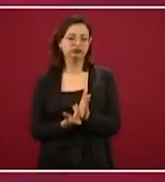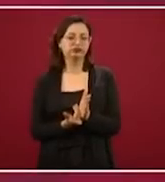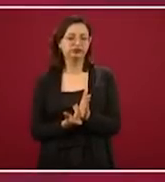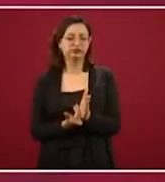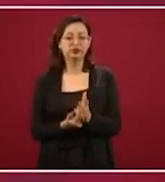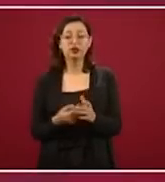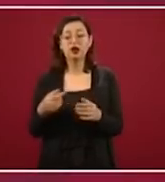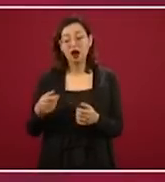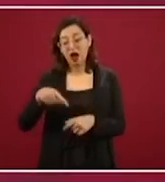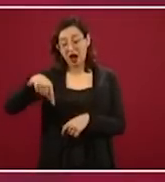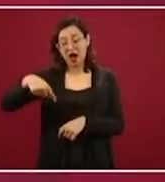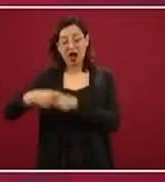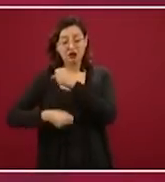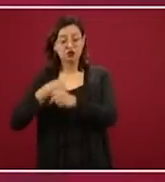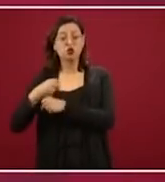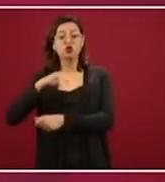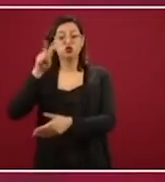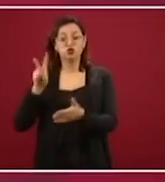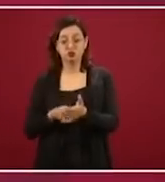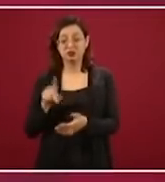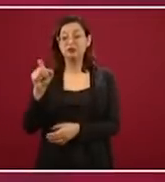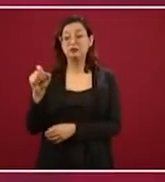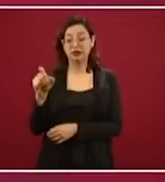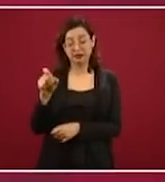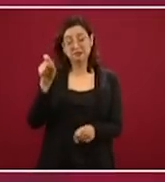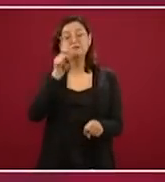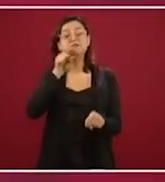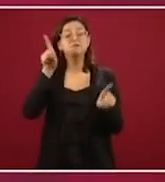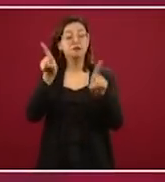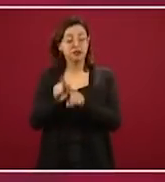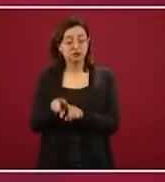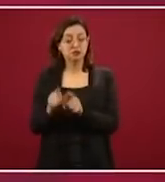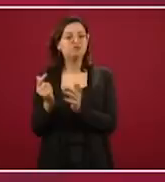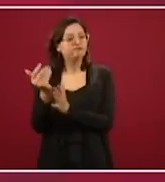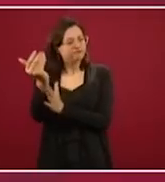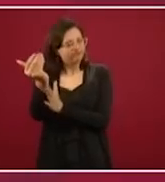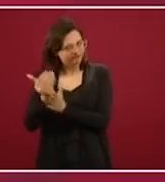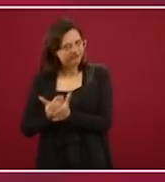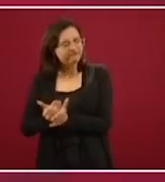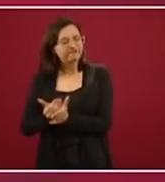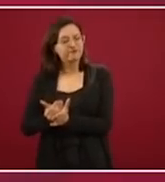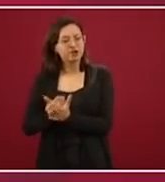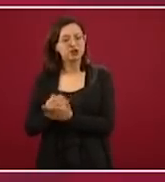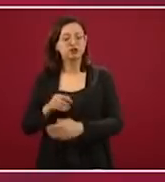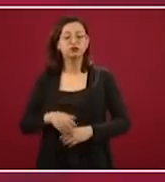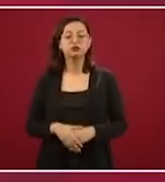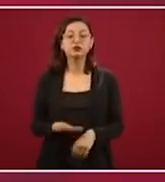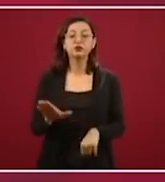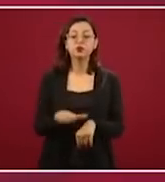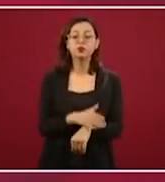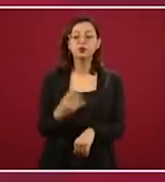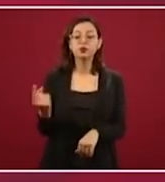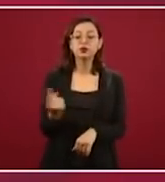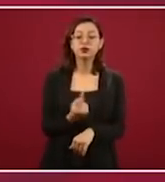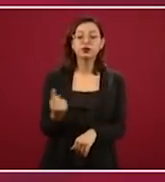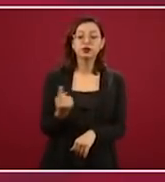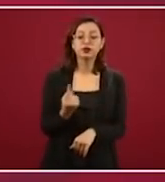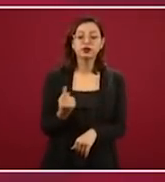Y este año también vamos a hacer otro ajuste porque